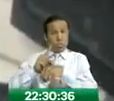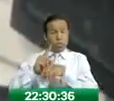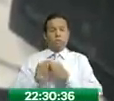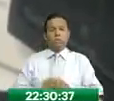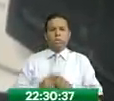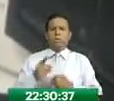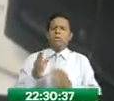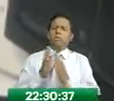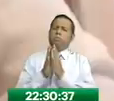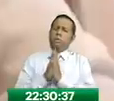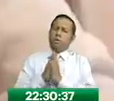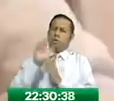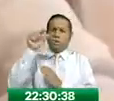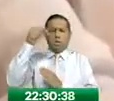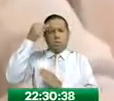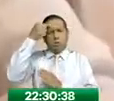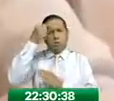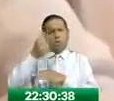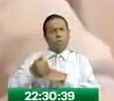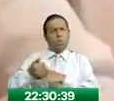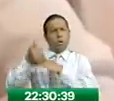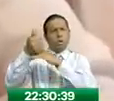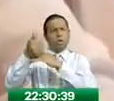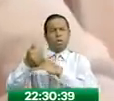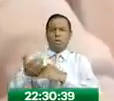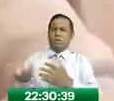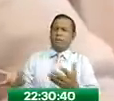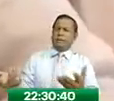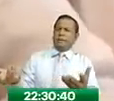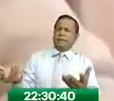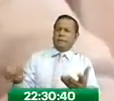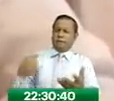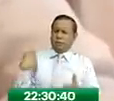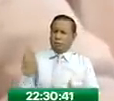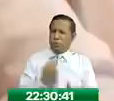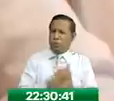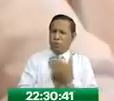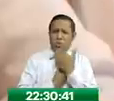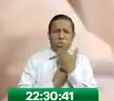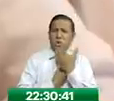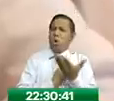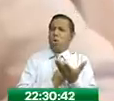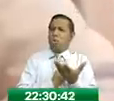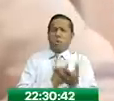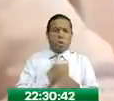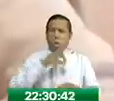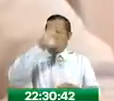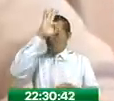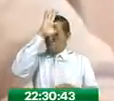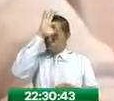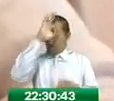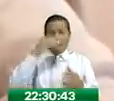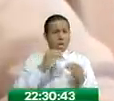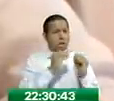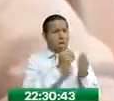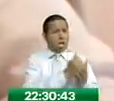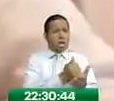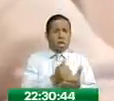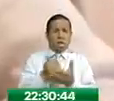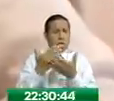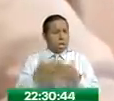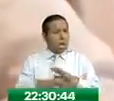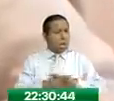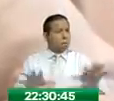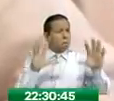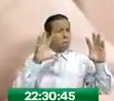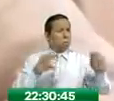autoridades ecuatorianas. No vamos a vencerle a esta pandemia en los hospitales, porque en los hospitales te llega la gente enferma, te